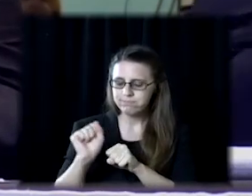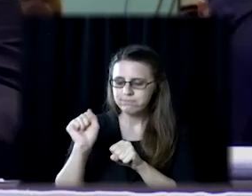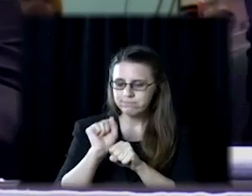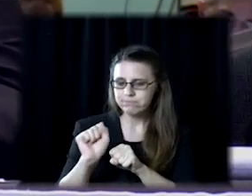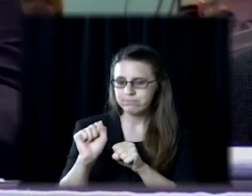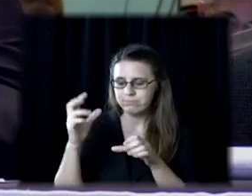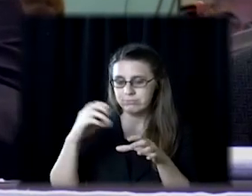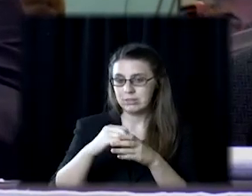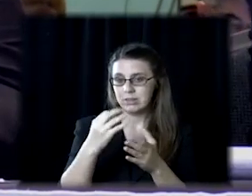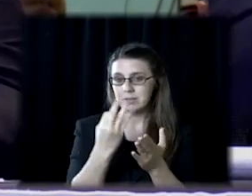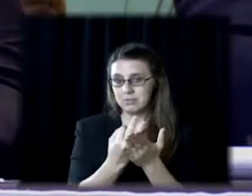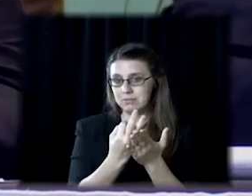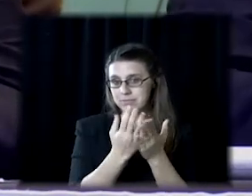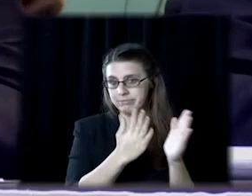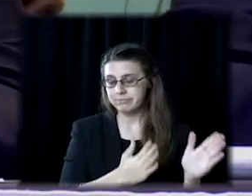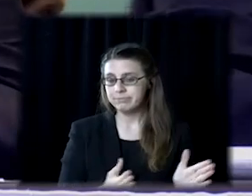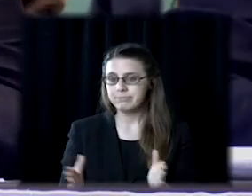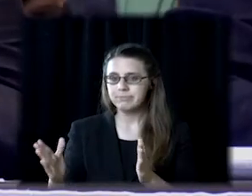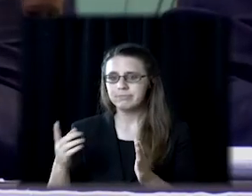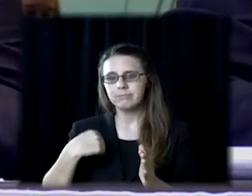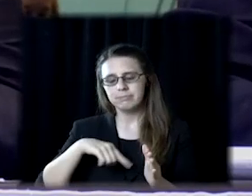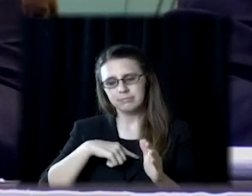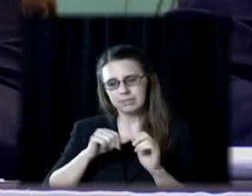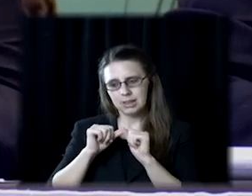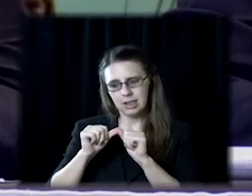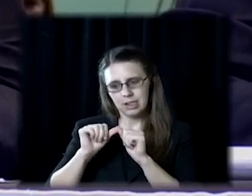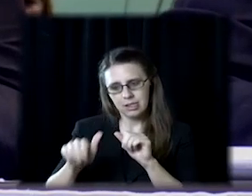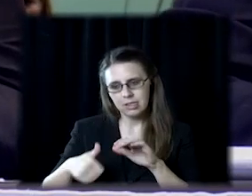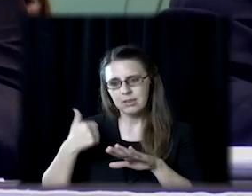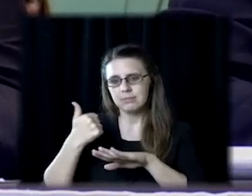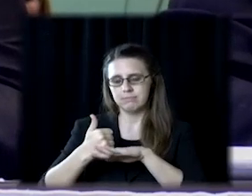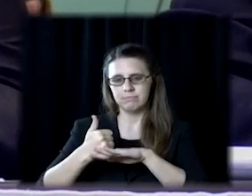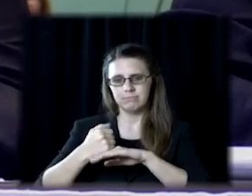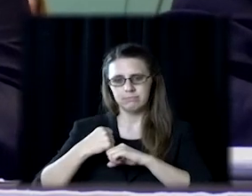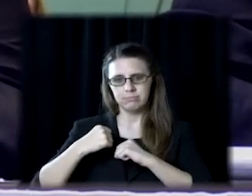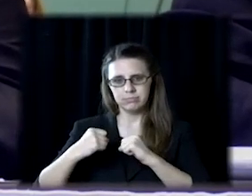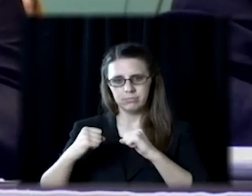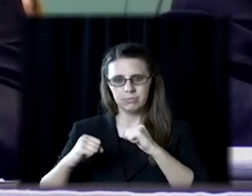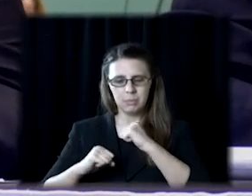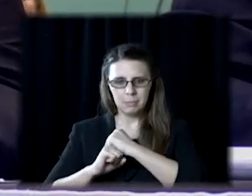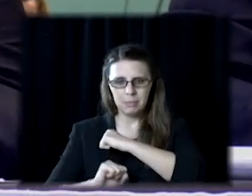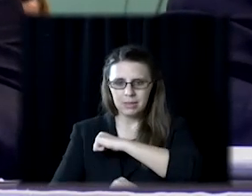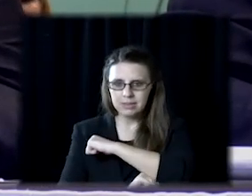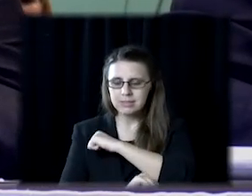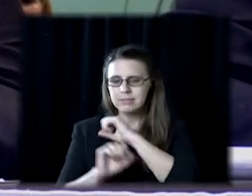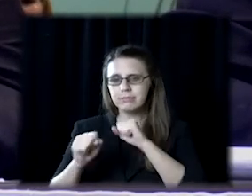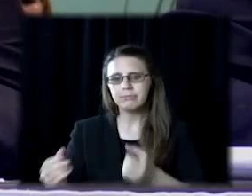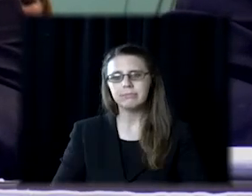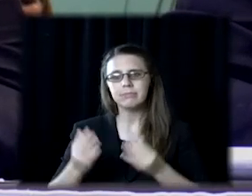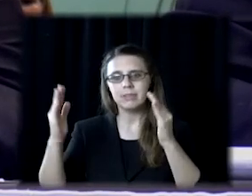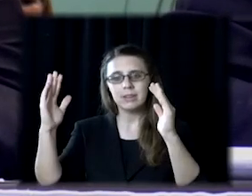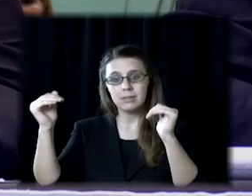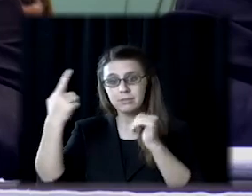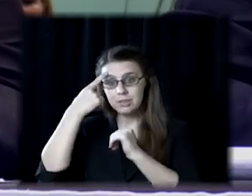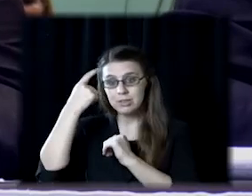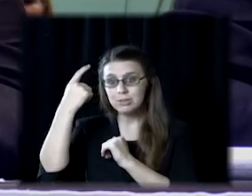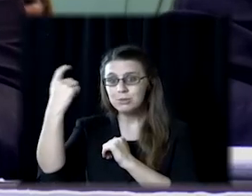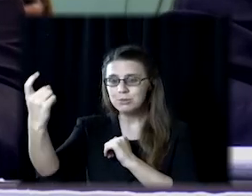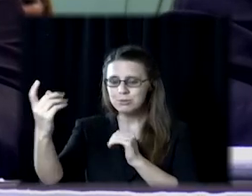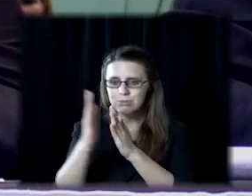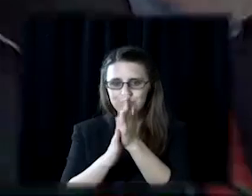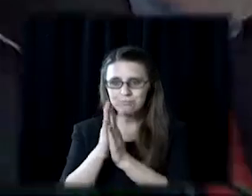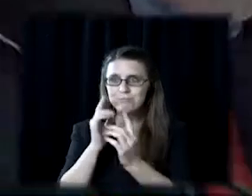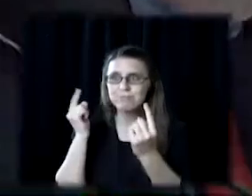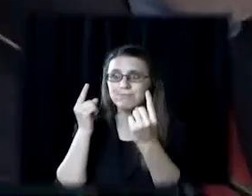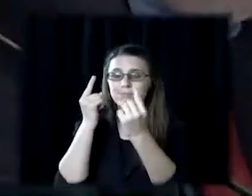fiscal, lo cual creemos continúa estableciendo una base sólida sobre la cual se pueden realizar las esperanzas, los sueños y las aspiraciones de la gente de Puerto